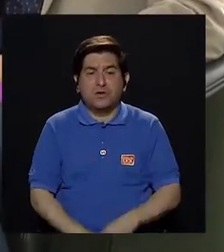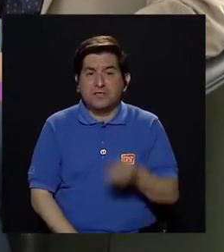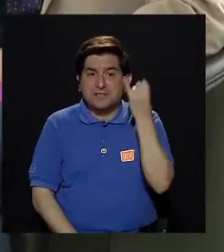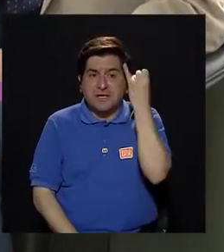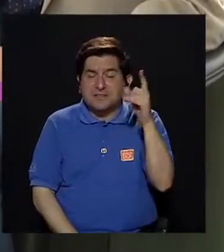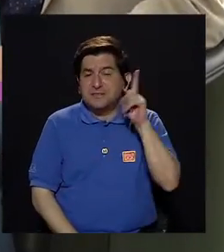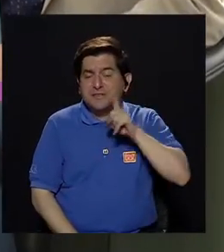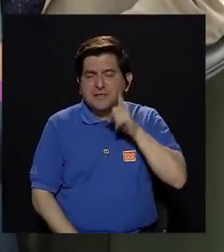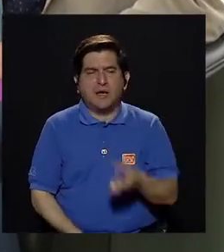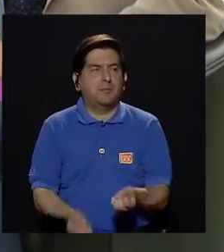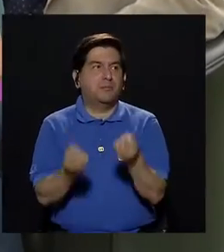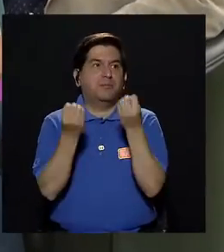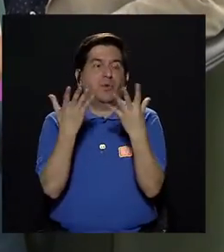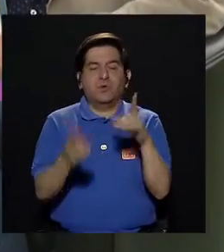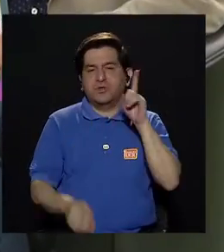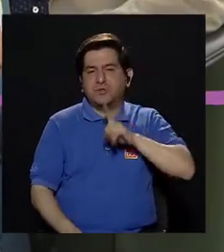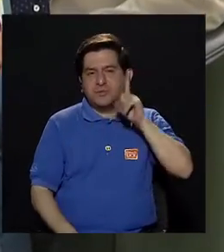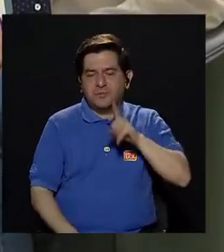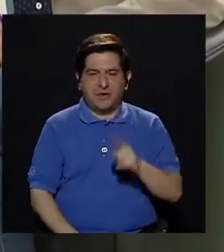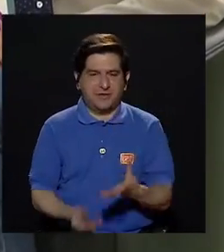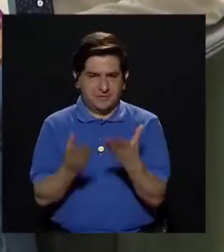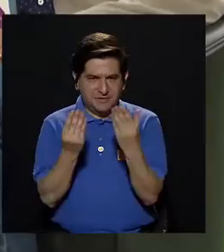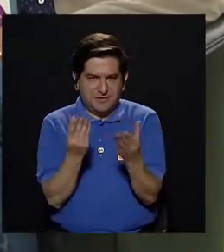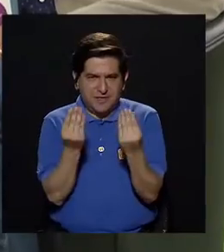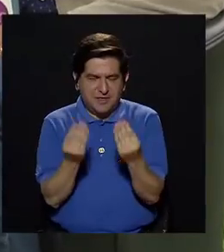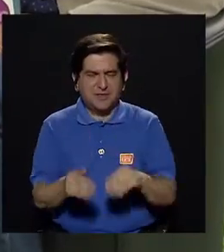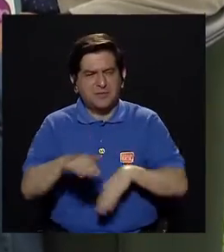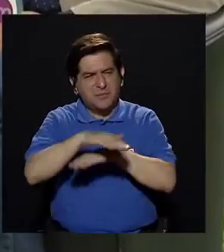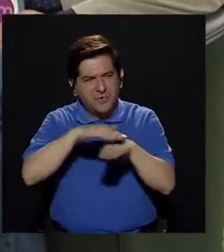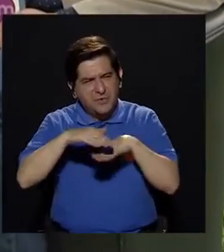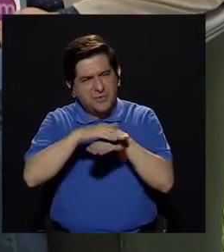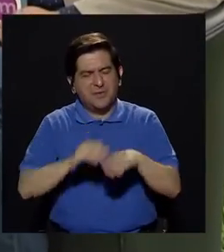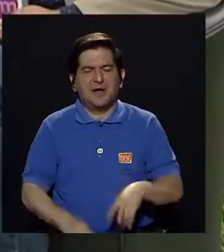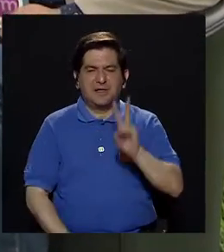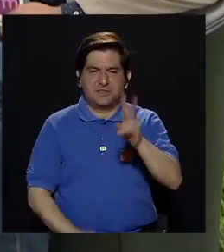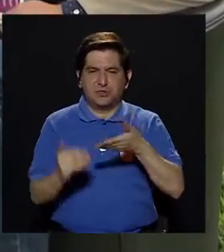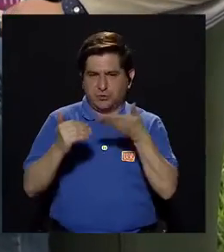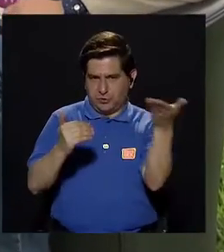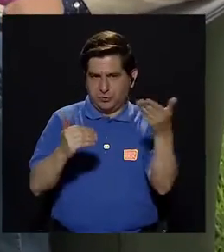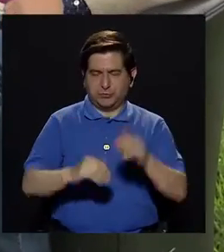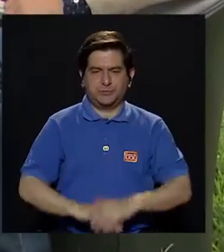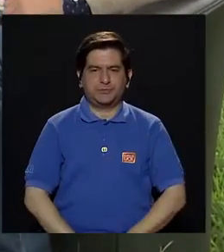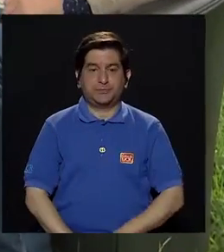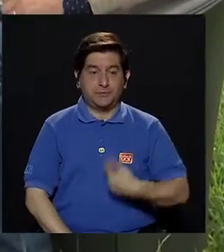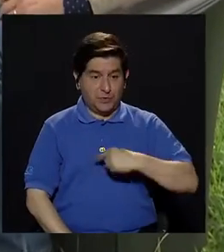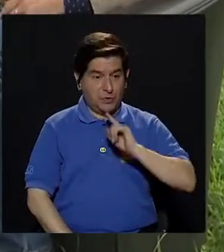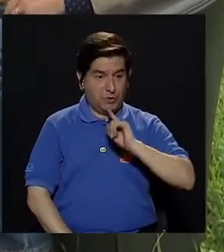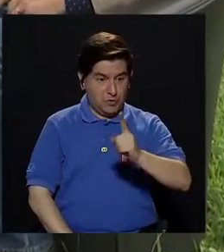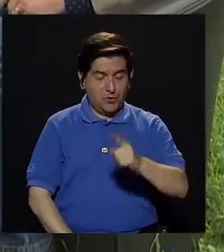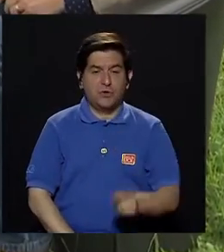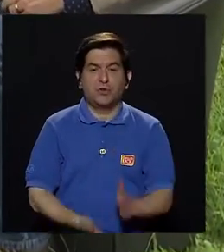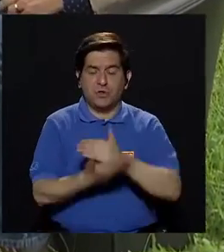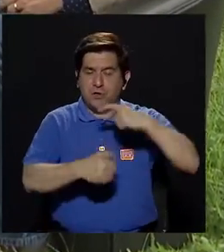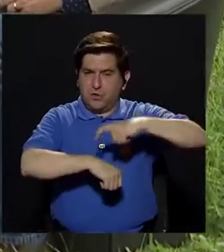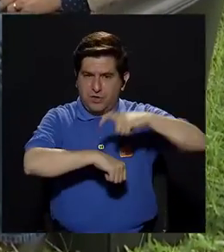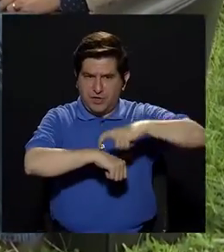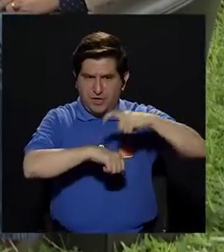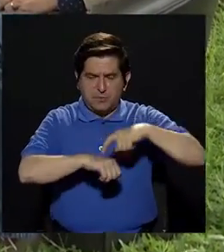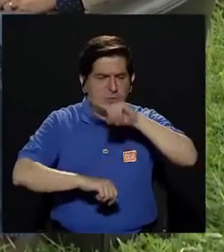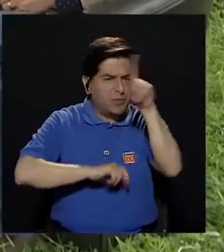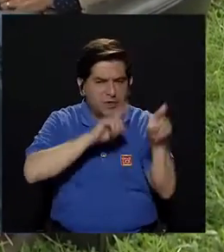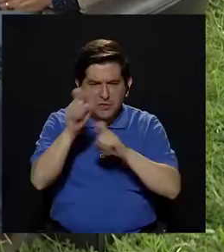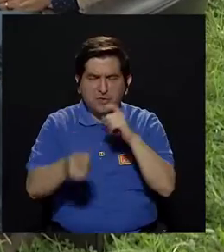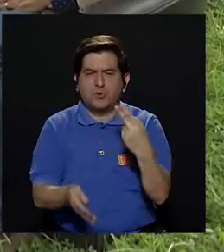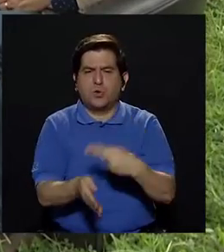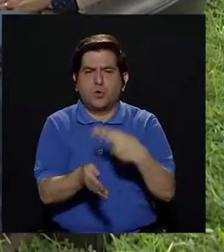Sí, mitos muchos. Y en cuanto a los temores, yo creo que fundamentalmente son 2 cosas. Y esto se lo digo porque nosotros en algún momento hemos hecho